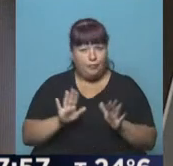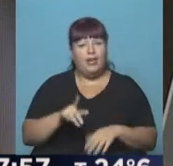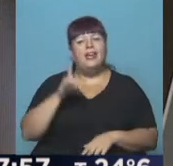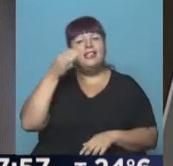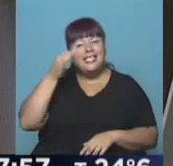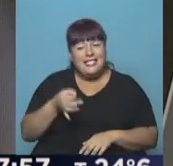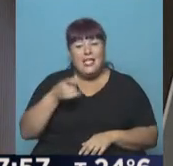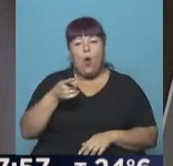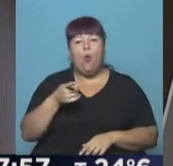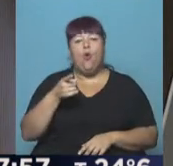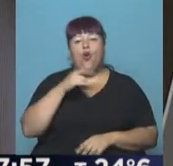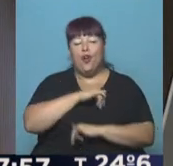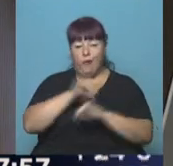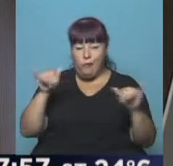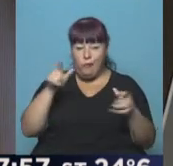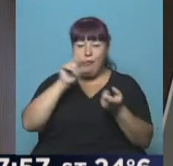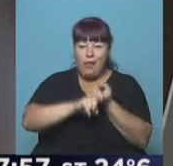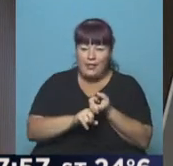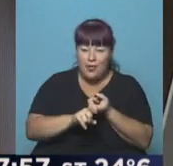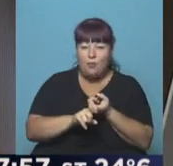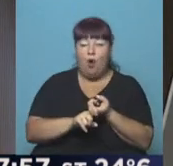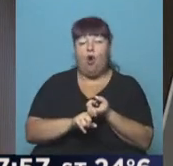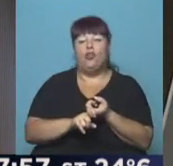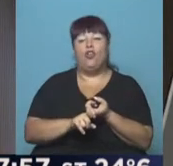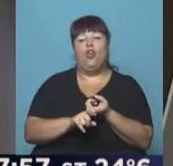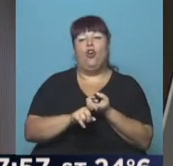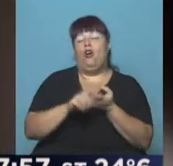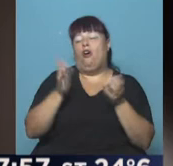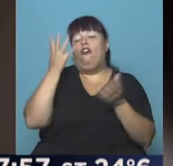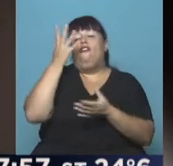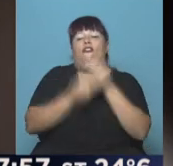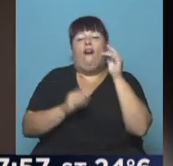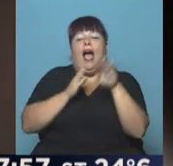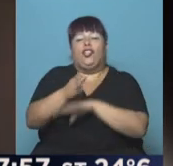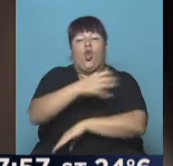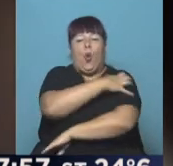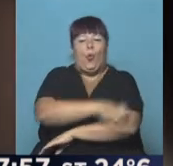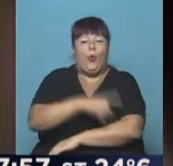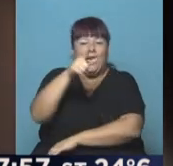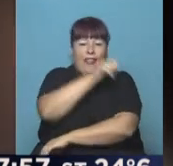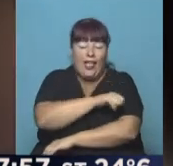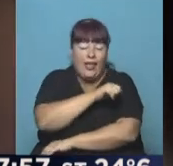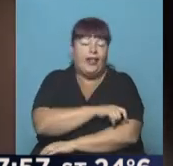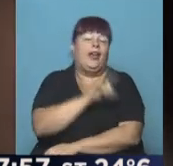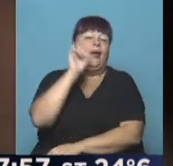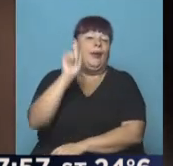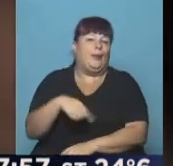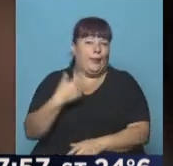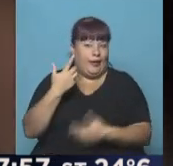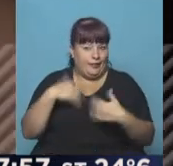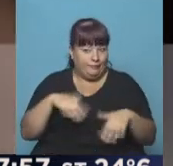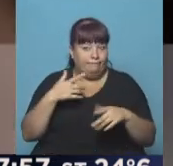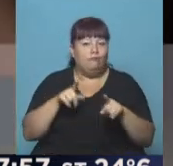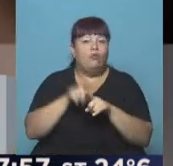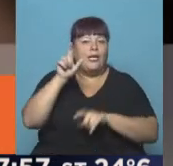Seguramente la noticia de este matrimonio que ingresó por error en una favela de Río Janeiro genera identificación